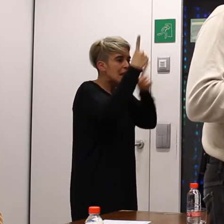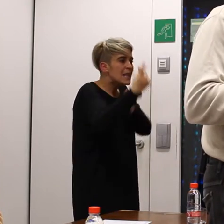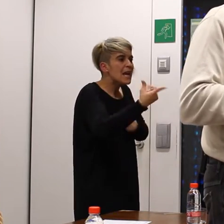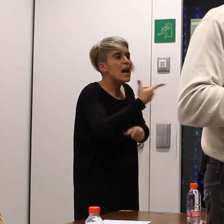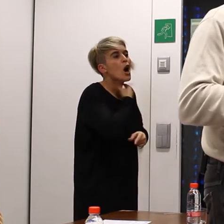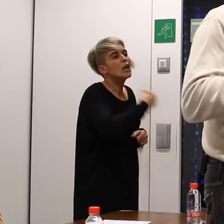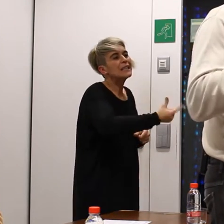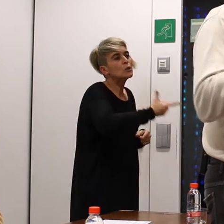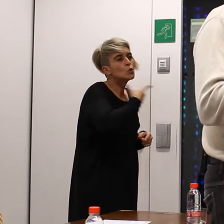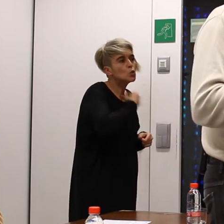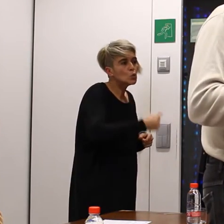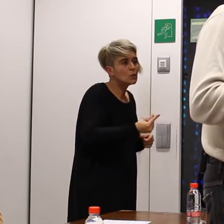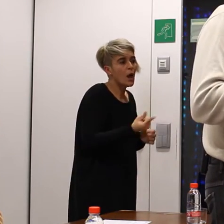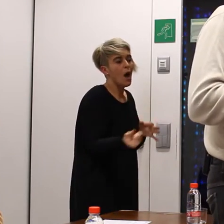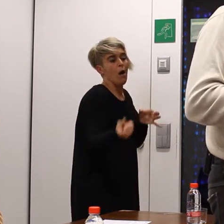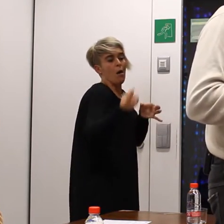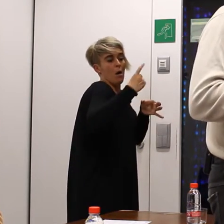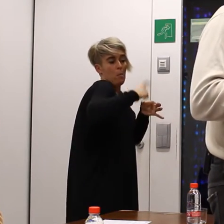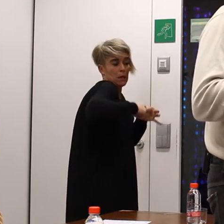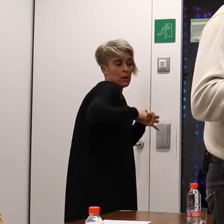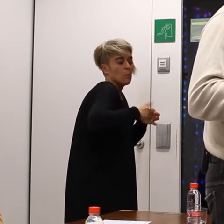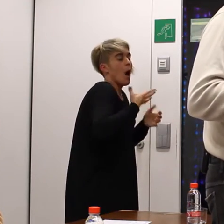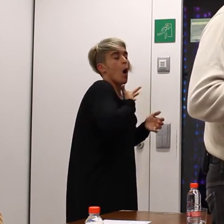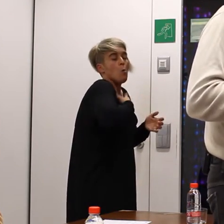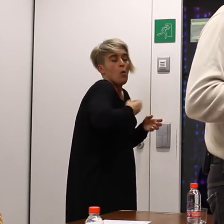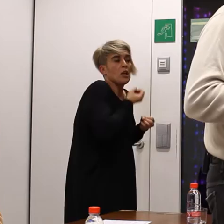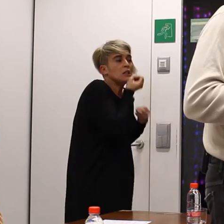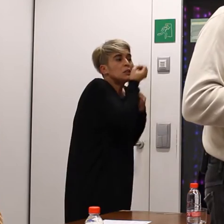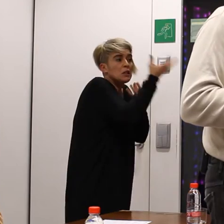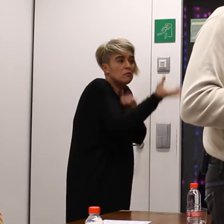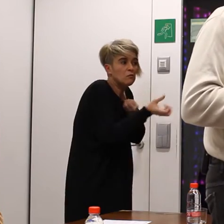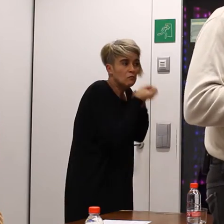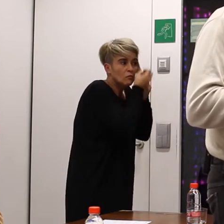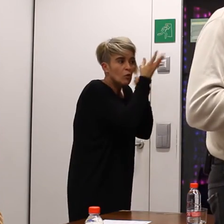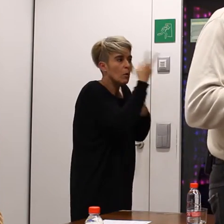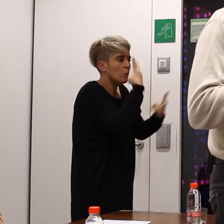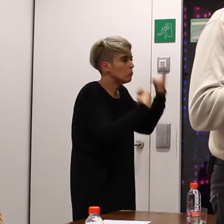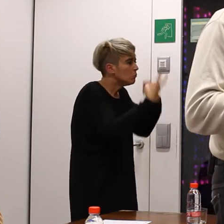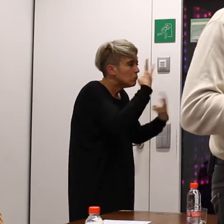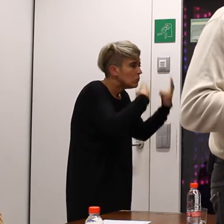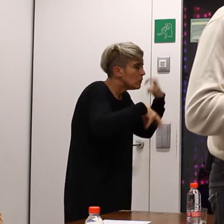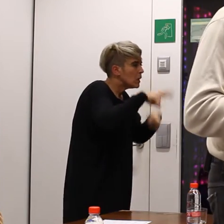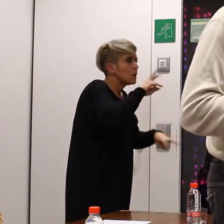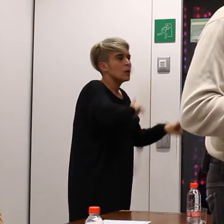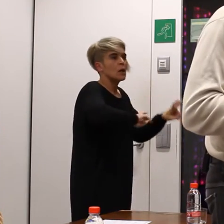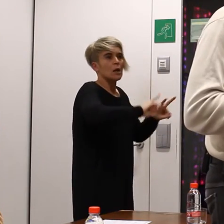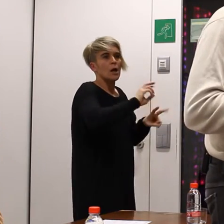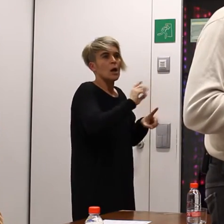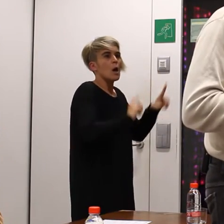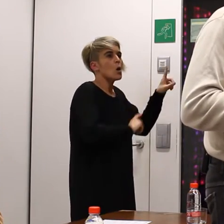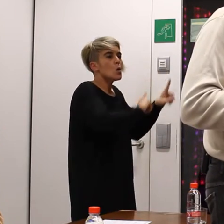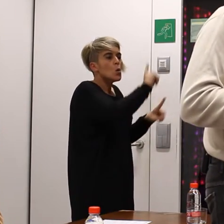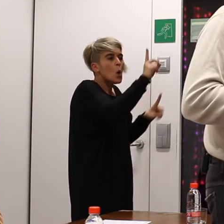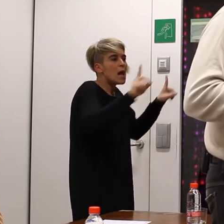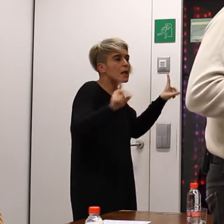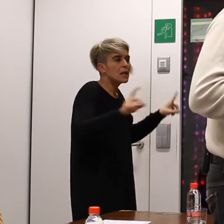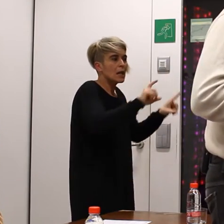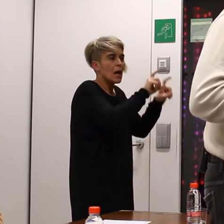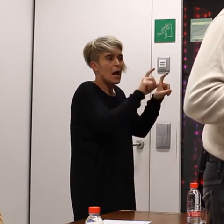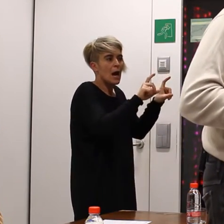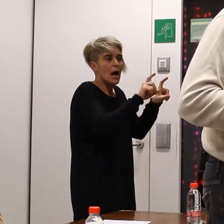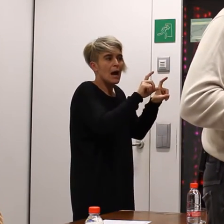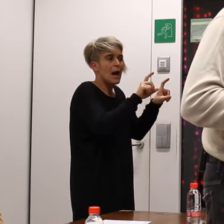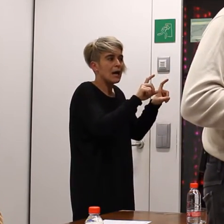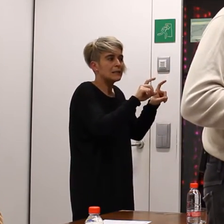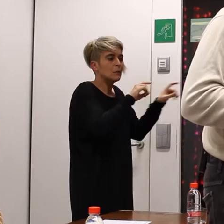vueltas, informaos, adelante con proyectos de toda índole, no solo Somenergía o con cualquier otra cooperativa que pueda hacer esto, y vamos a dar